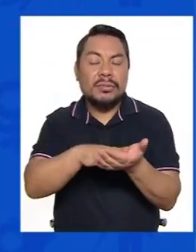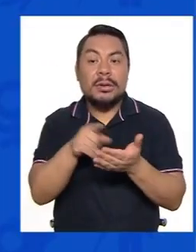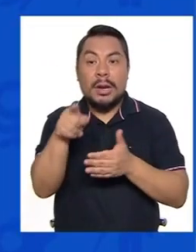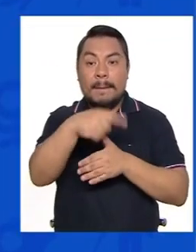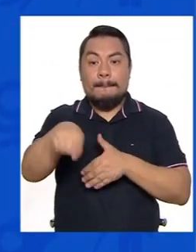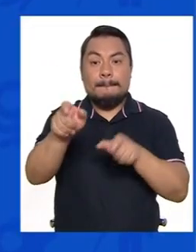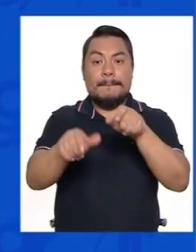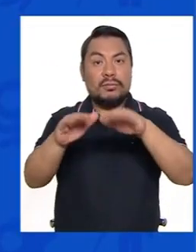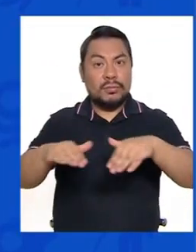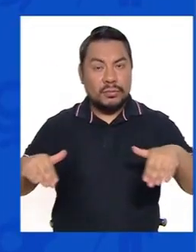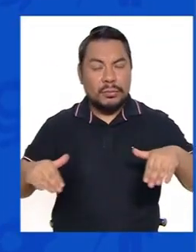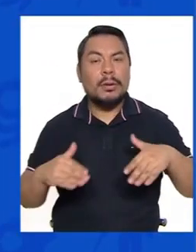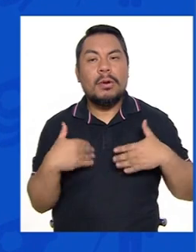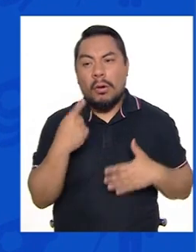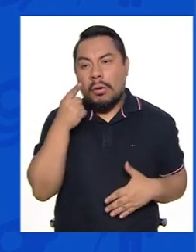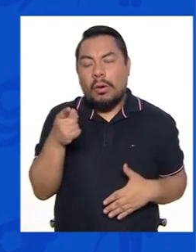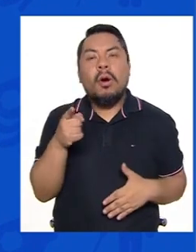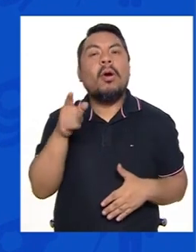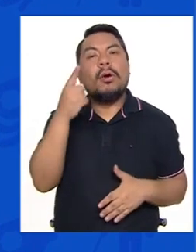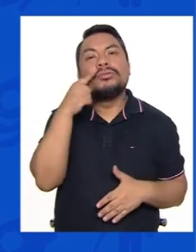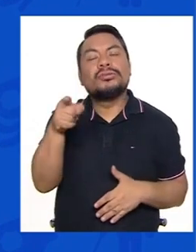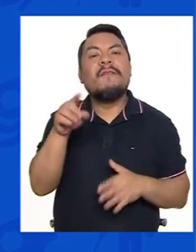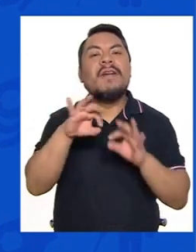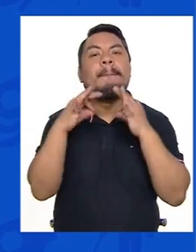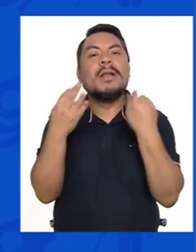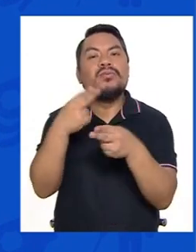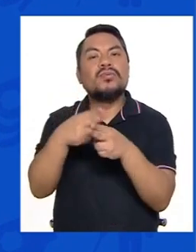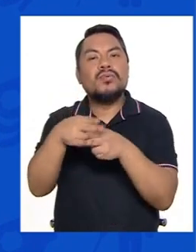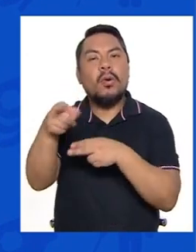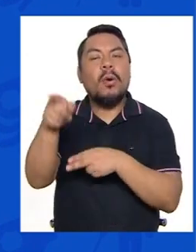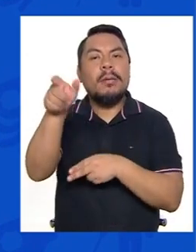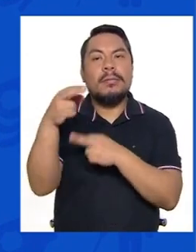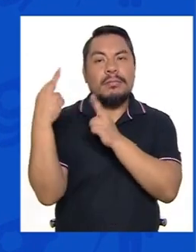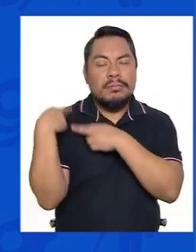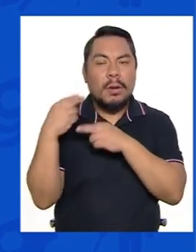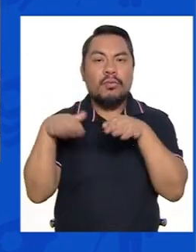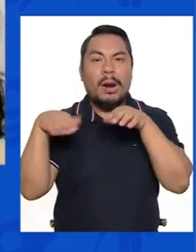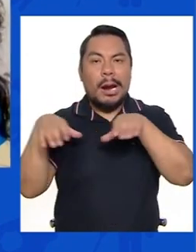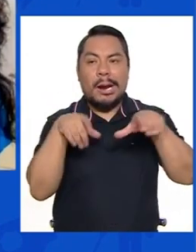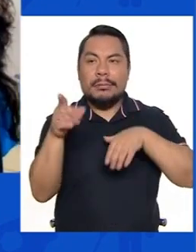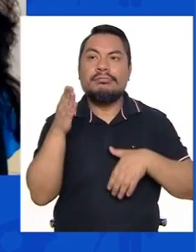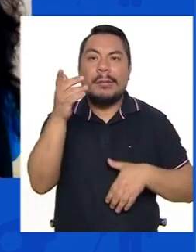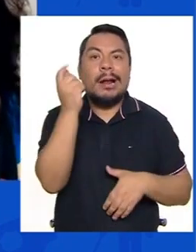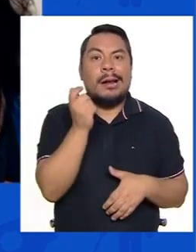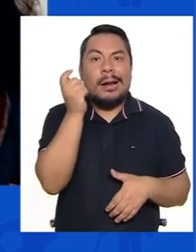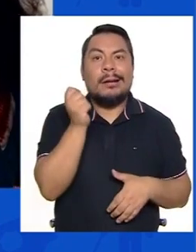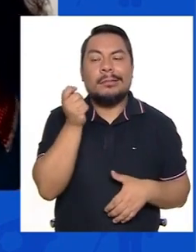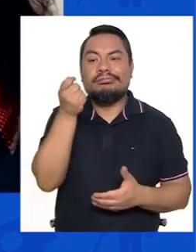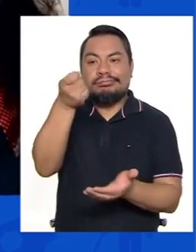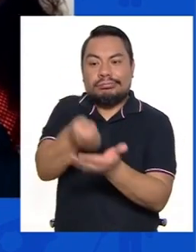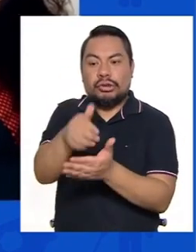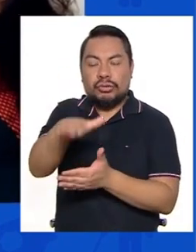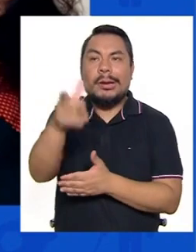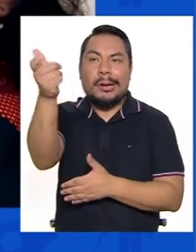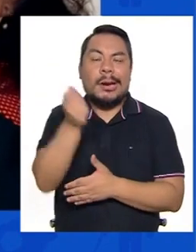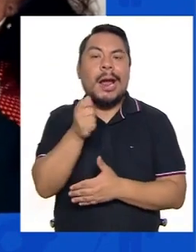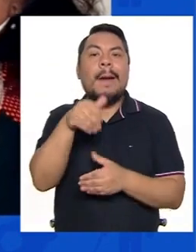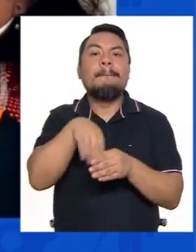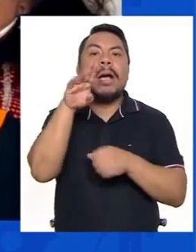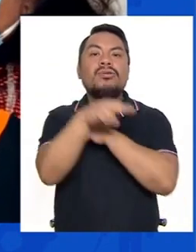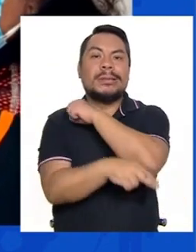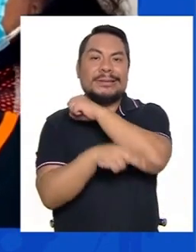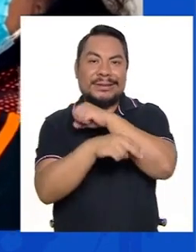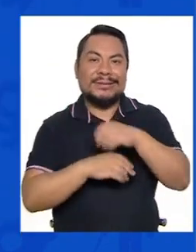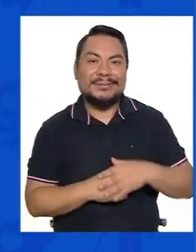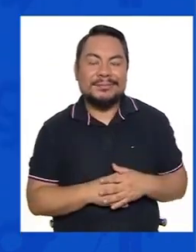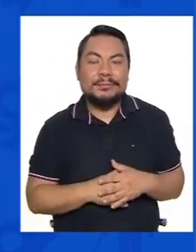usuarios menores de edad, permita conocer el nombre del familiar o apoderado que podrá realizar el retiro de la pensión depositada en el Banco de